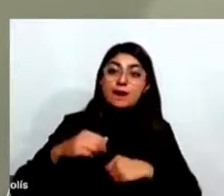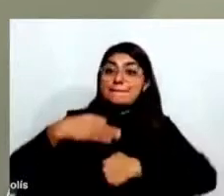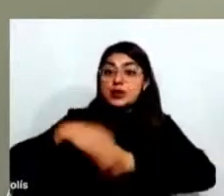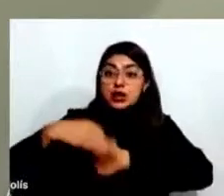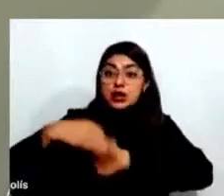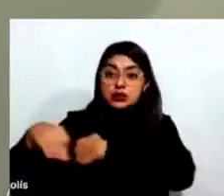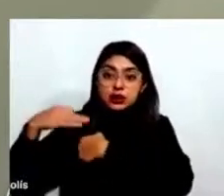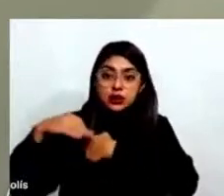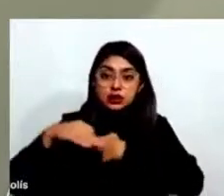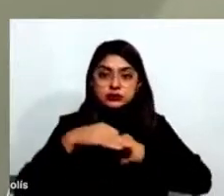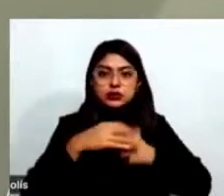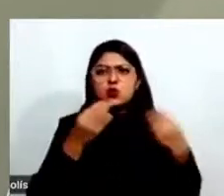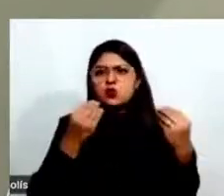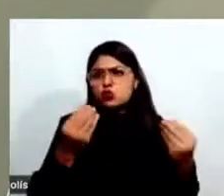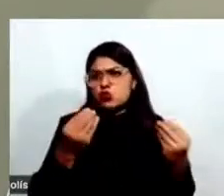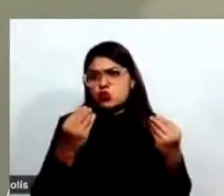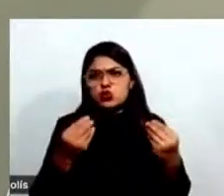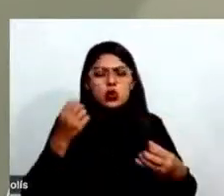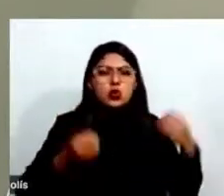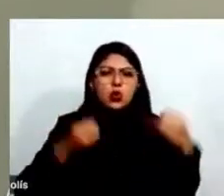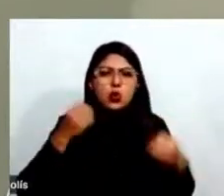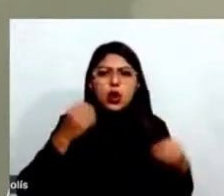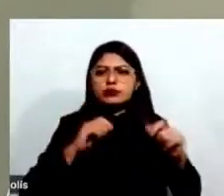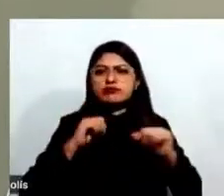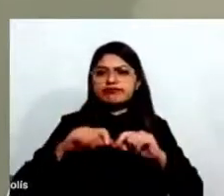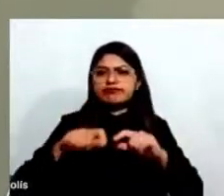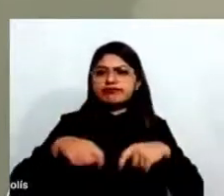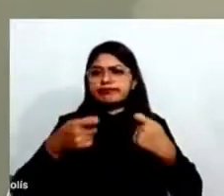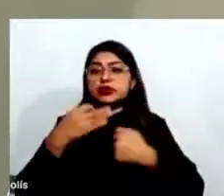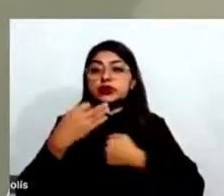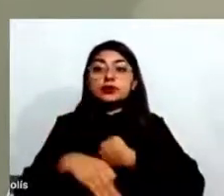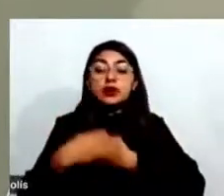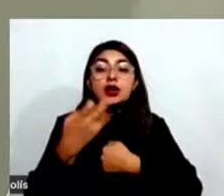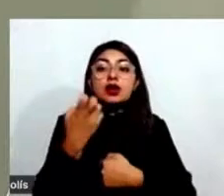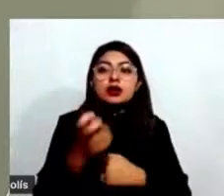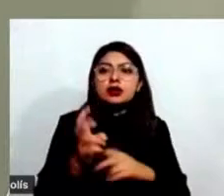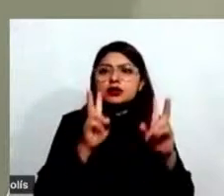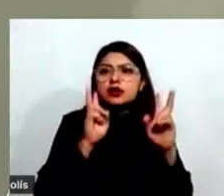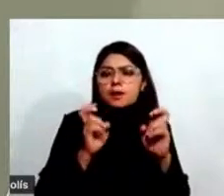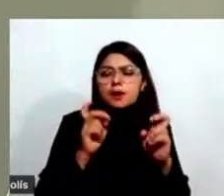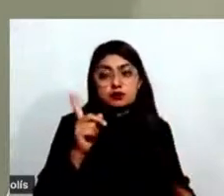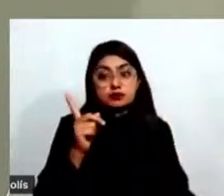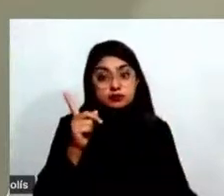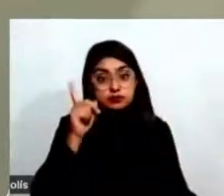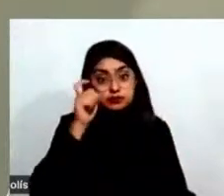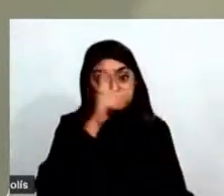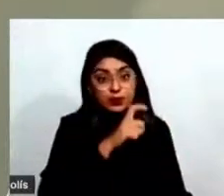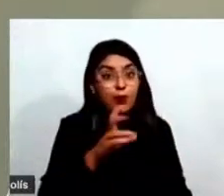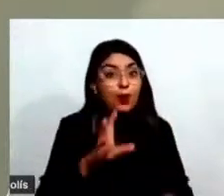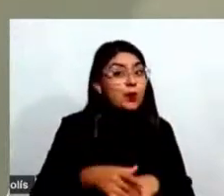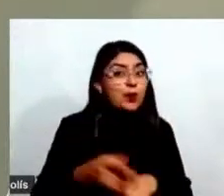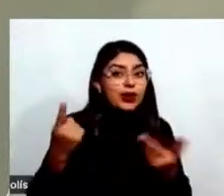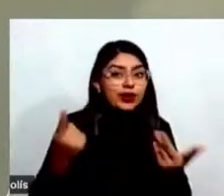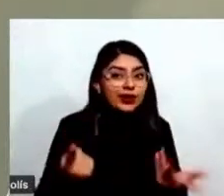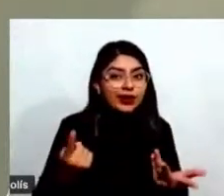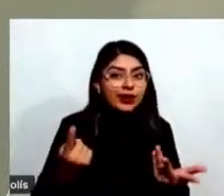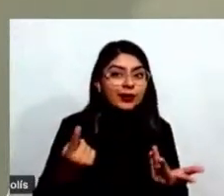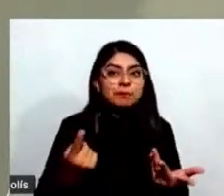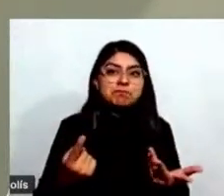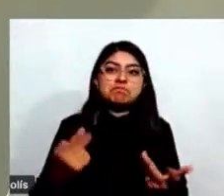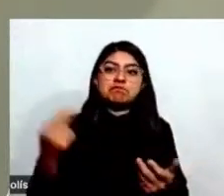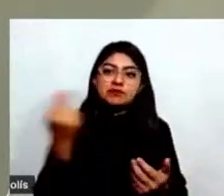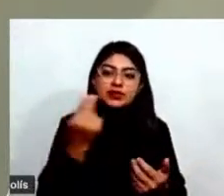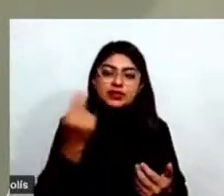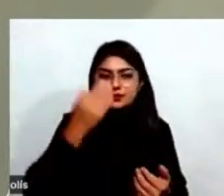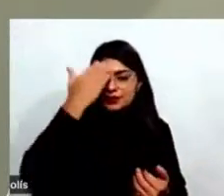están en provisionalidad. Y eso es un tema complicado porque es cómo extender las garantías de un juez de carrera